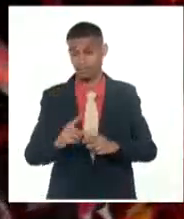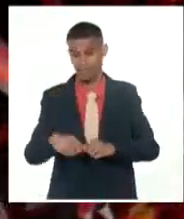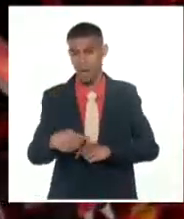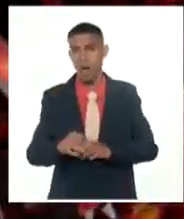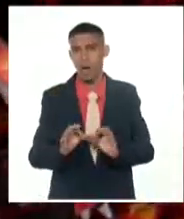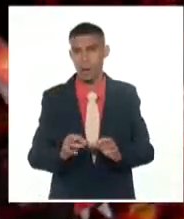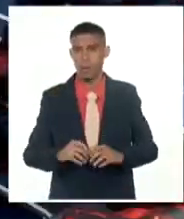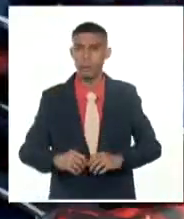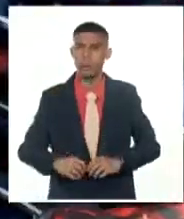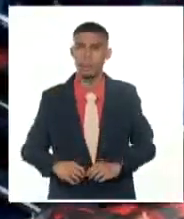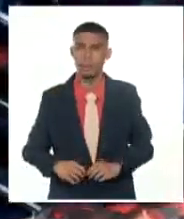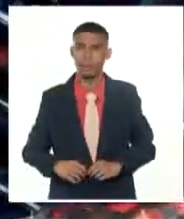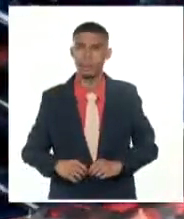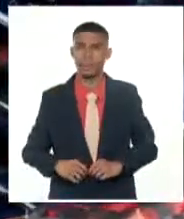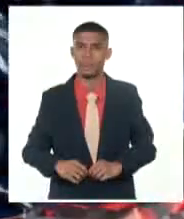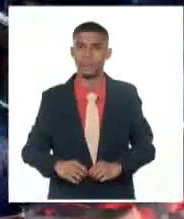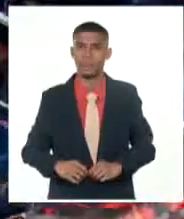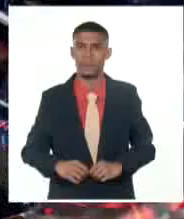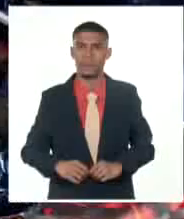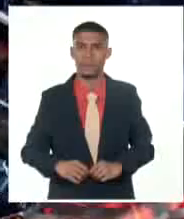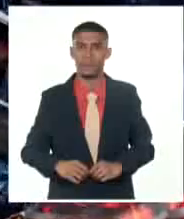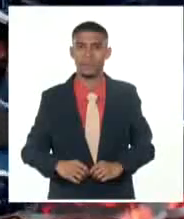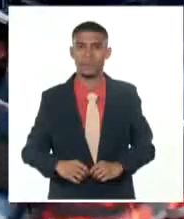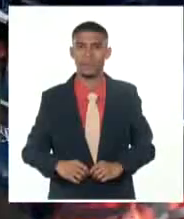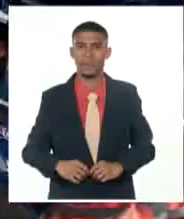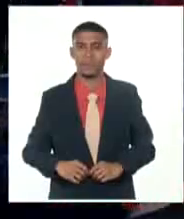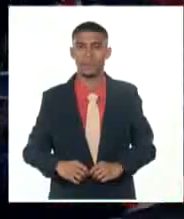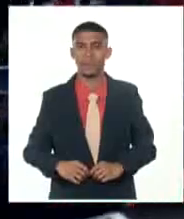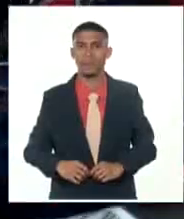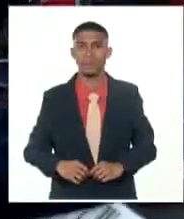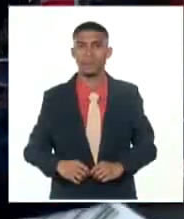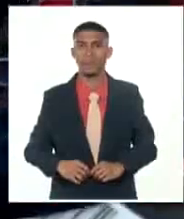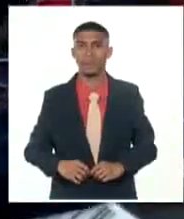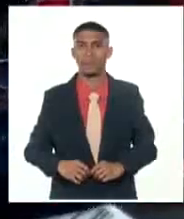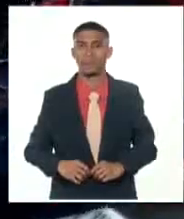Desde Cienfuegos, Ismari Barcia, Sistema Informativo de la Televisión Cubana.